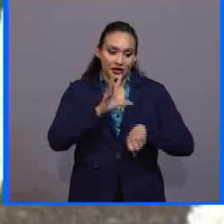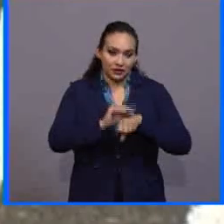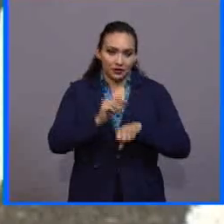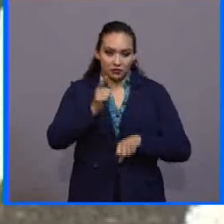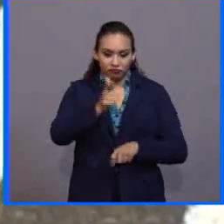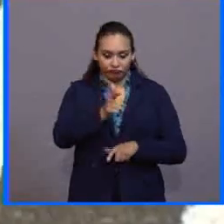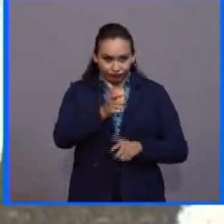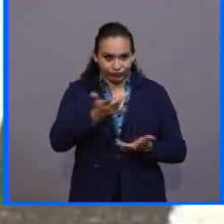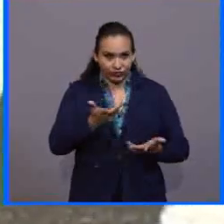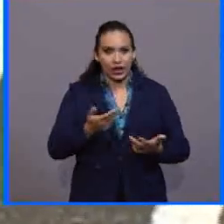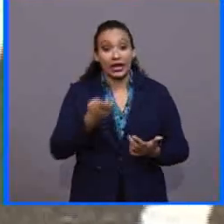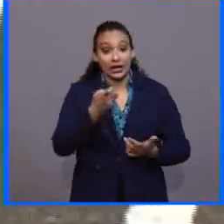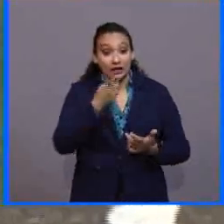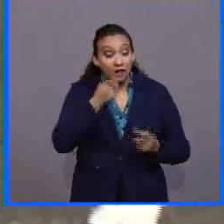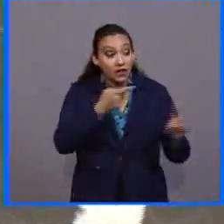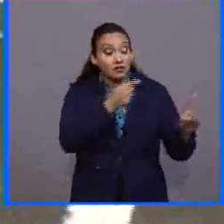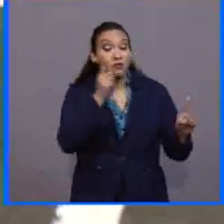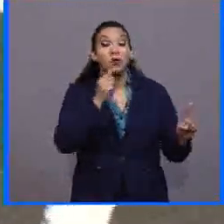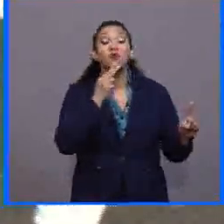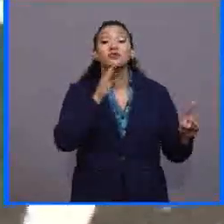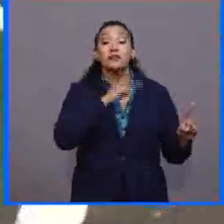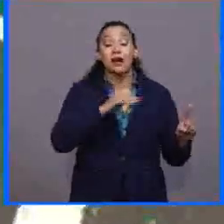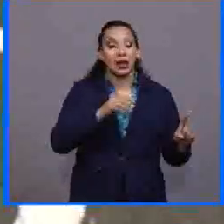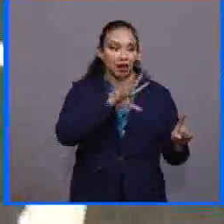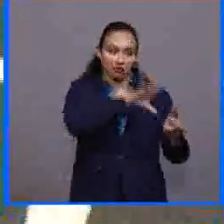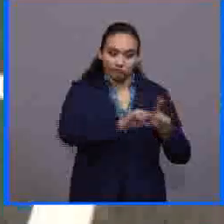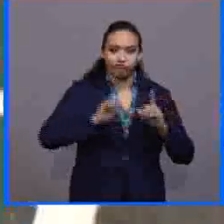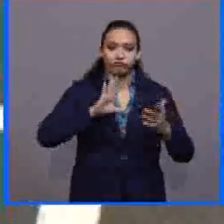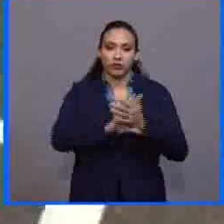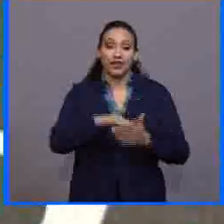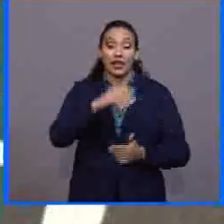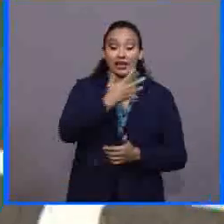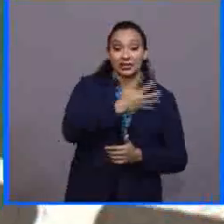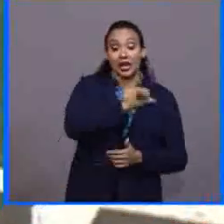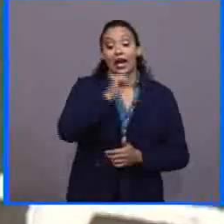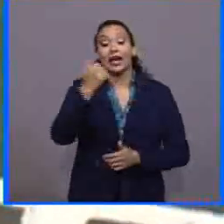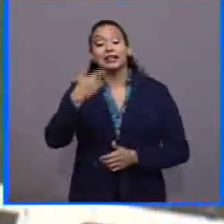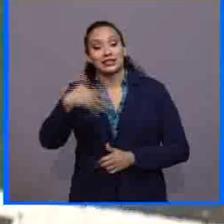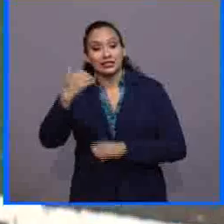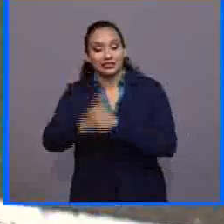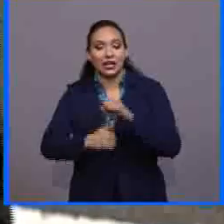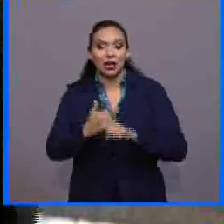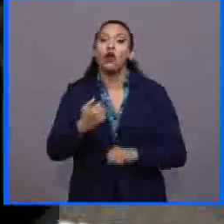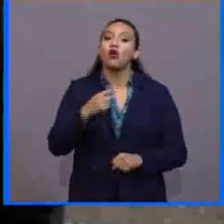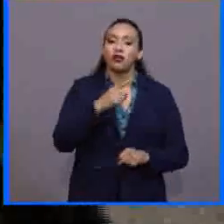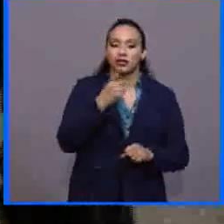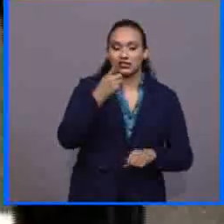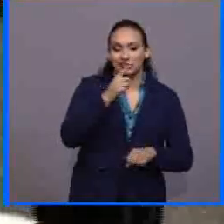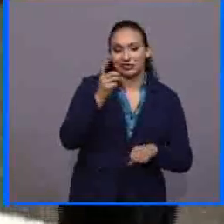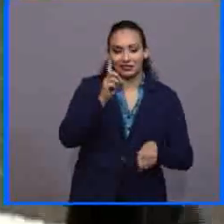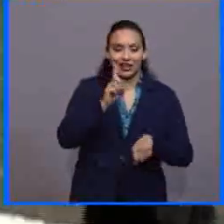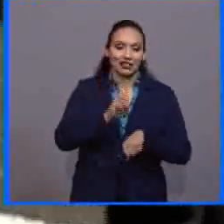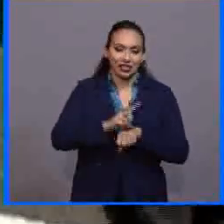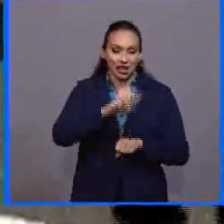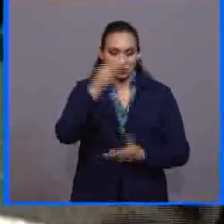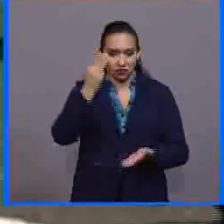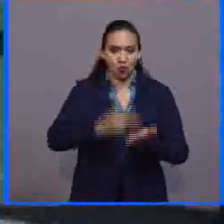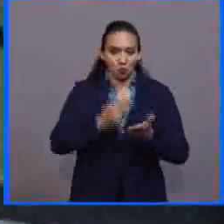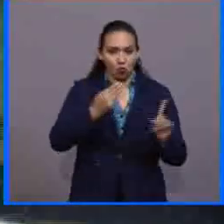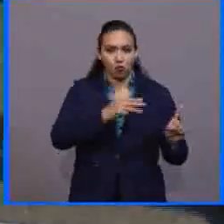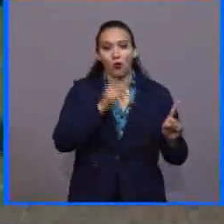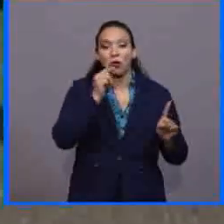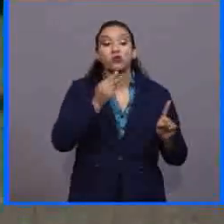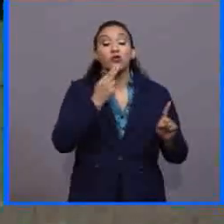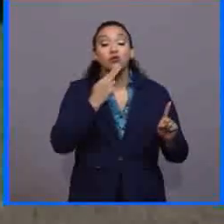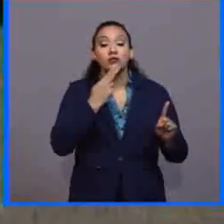que sanciona con pena de prisión de 5 a 15 años y de 100 a 500 días, multa a los elementos de seguridad que usen